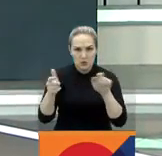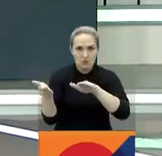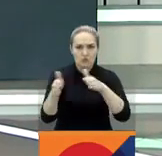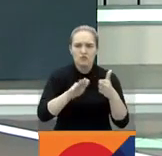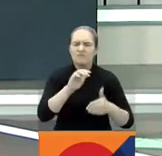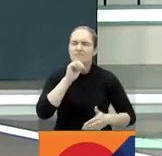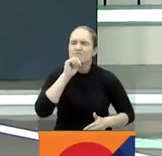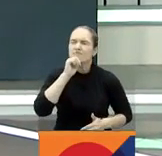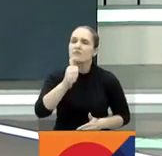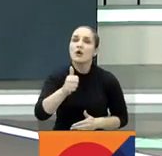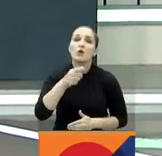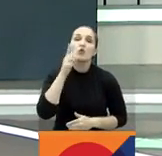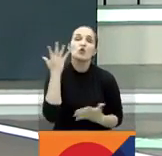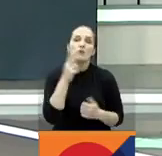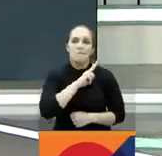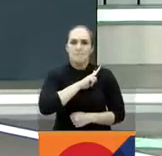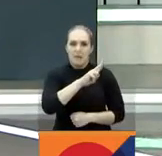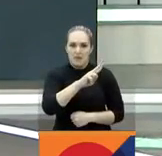de casos es el Valle del Cauca.